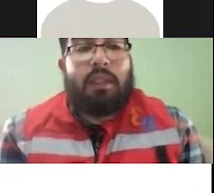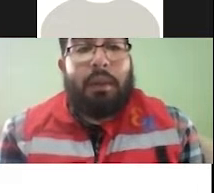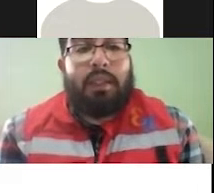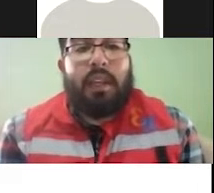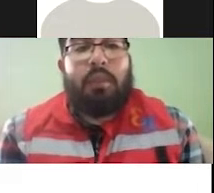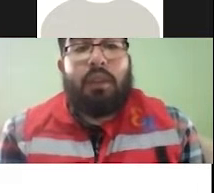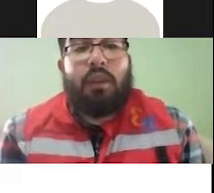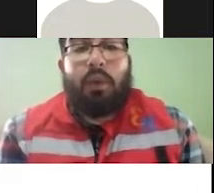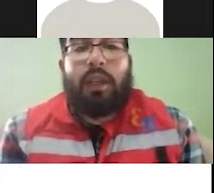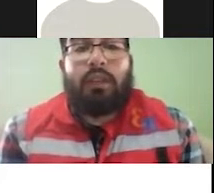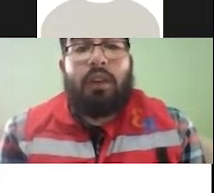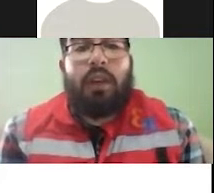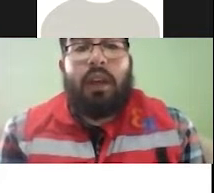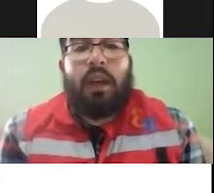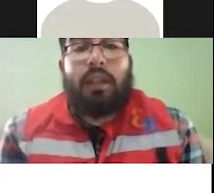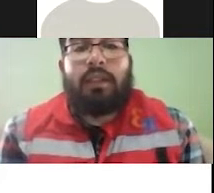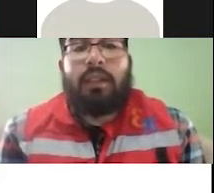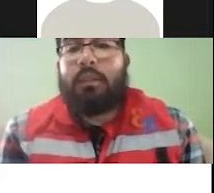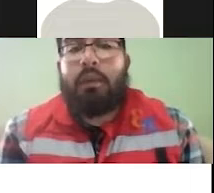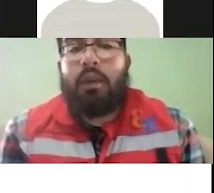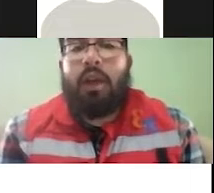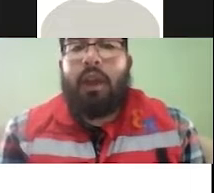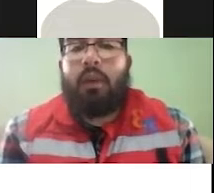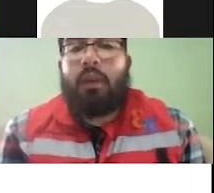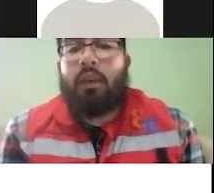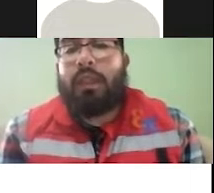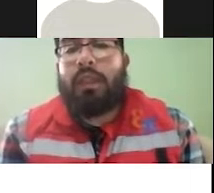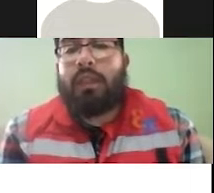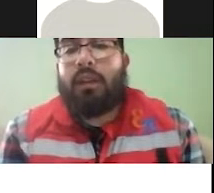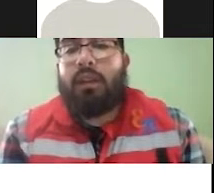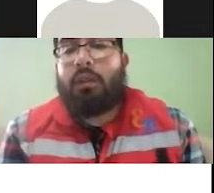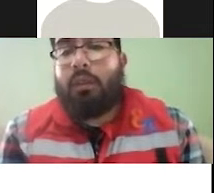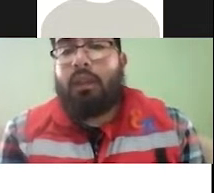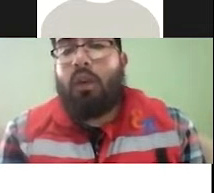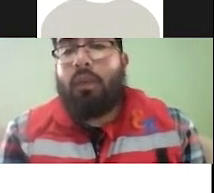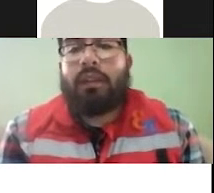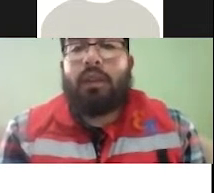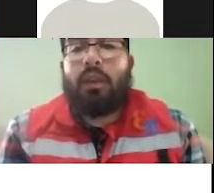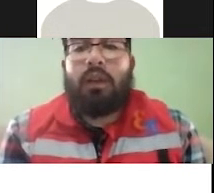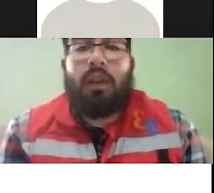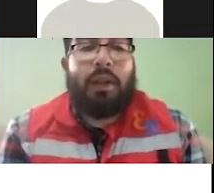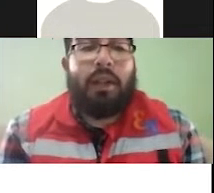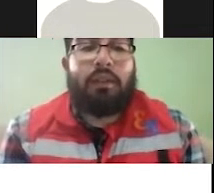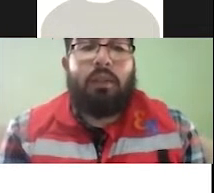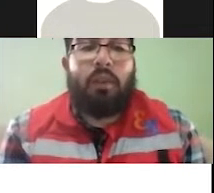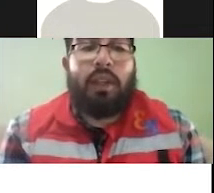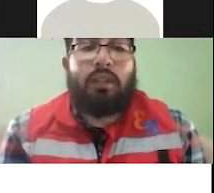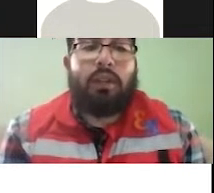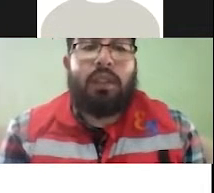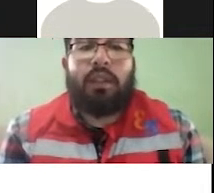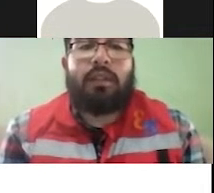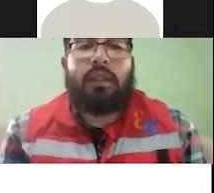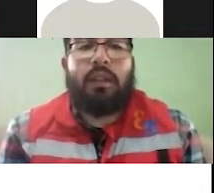Dice, permanecer en el puesto de comunicación a instalarse previo de acuerdo al comité hasta el último momento, o bien si cuenta con aparatos de